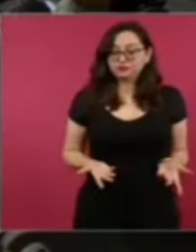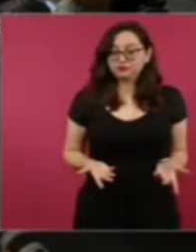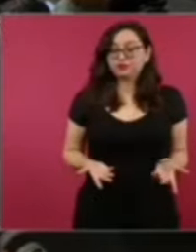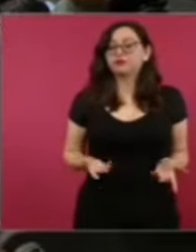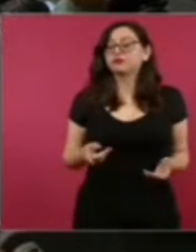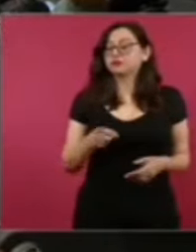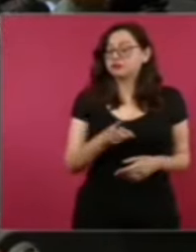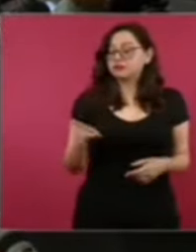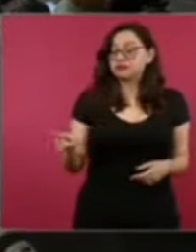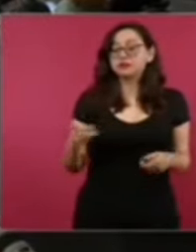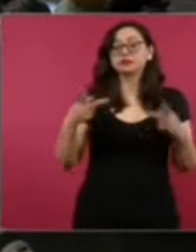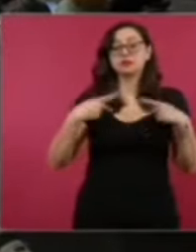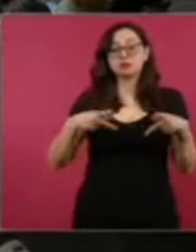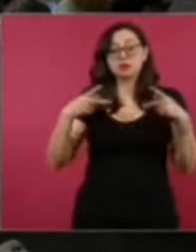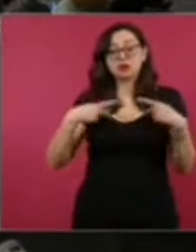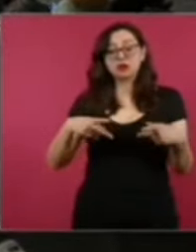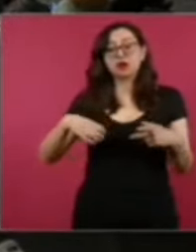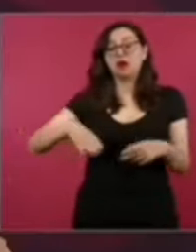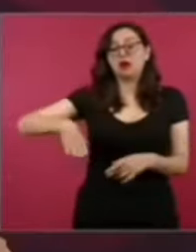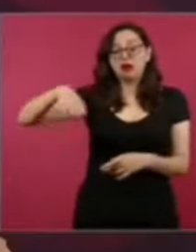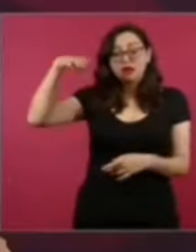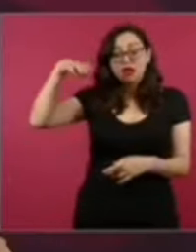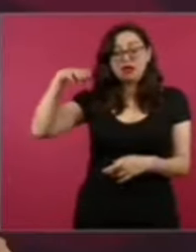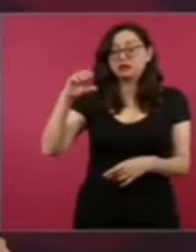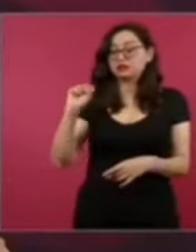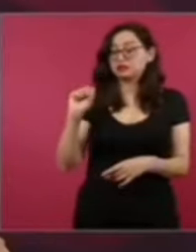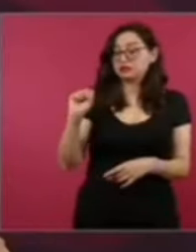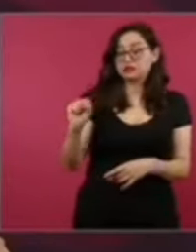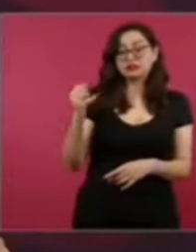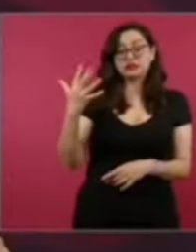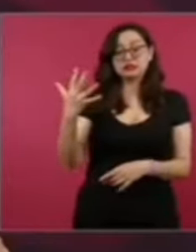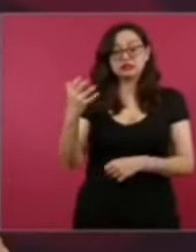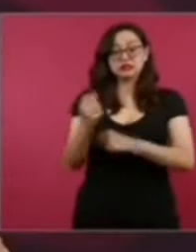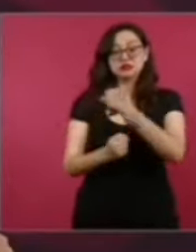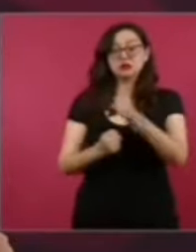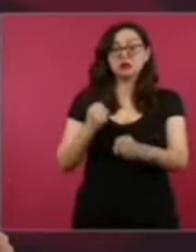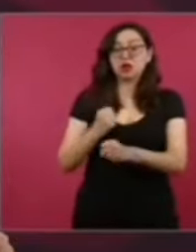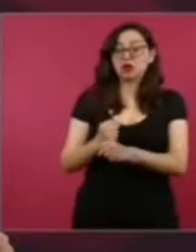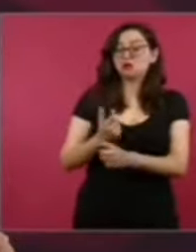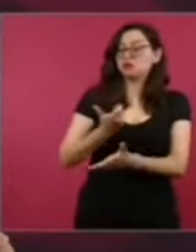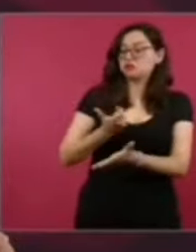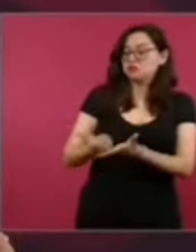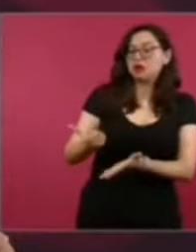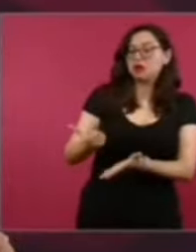después de 65 años, están recibiendo 3 mil pesos mensuales.